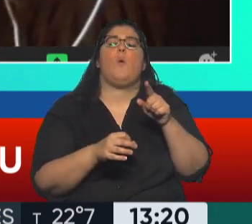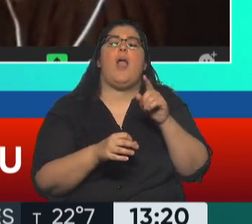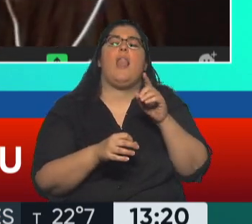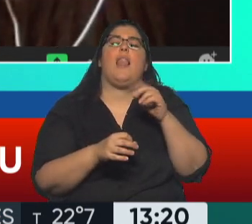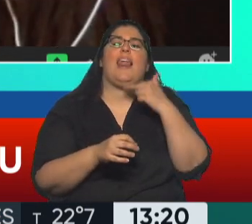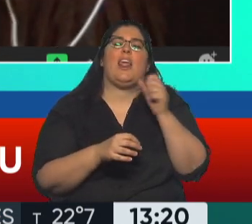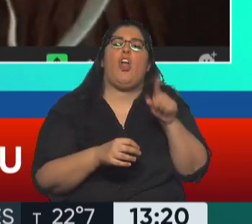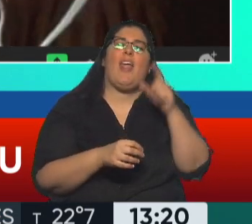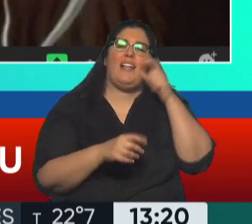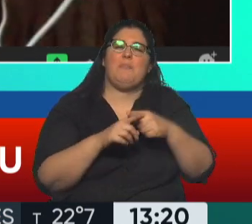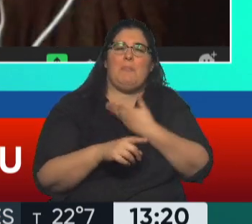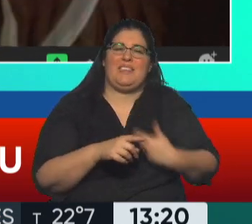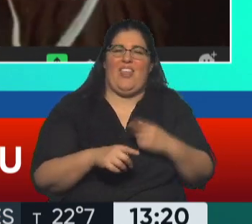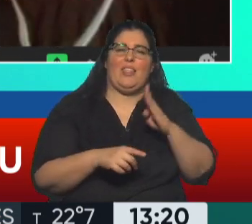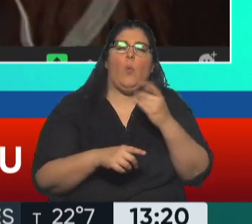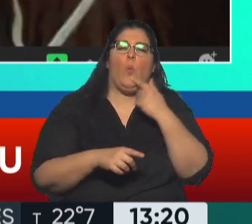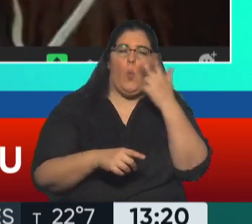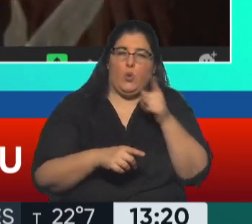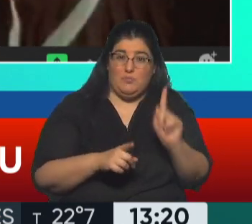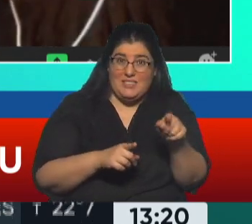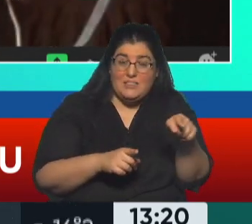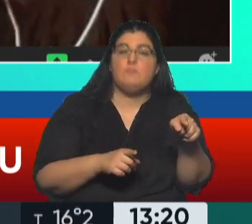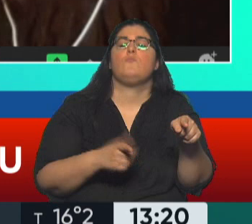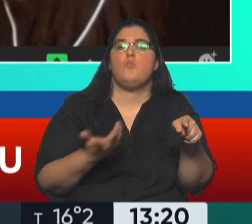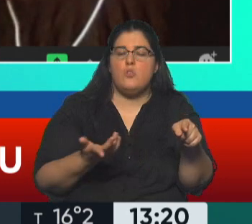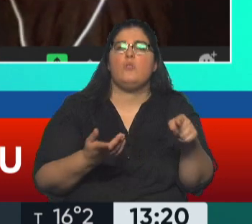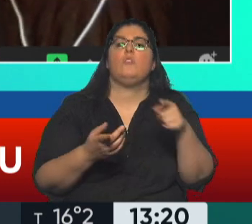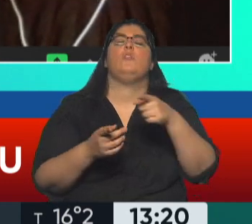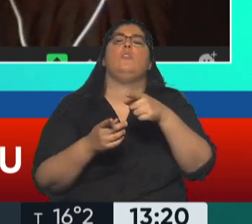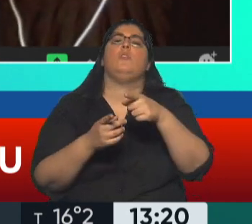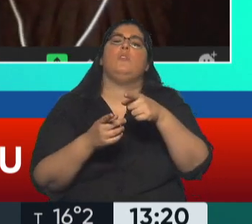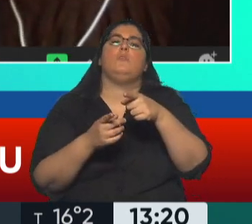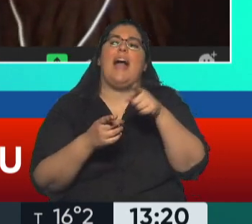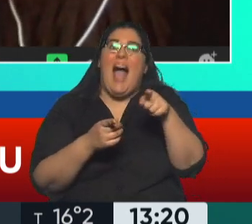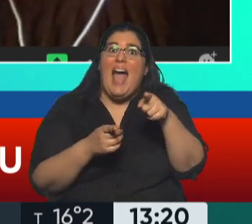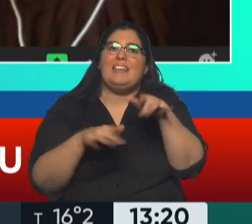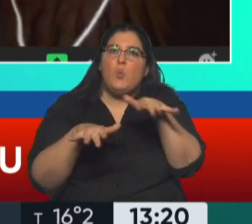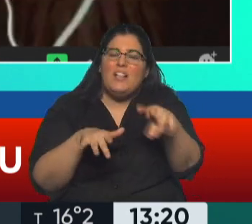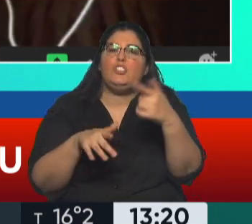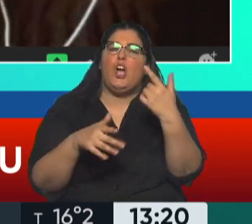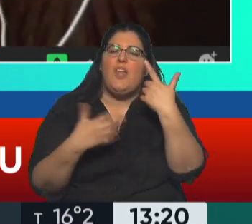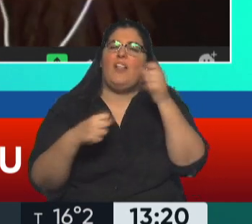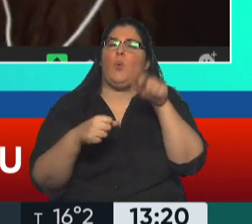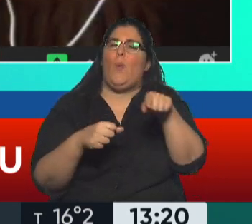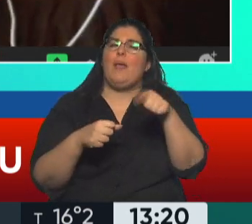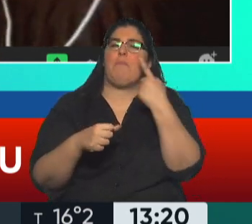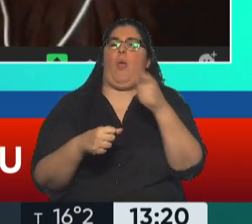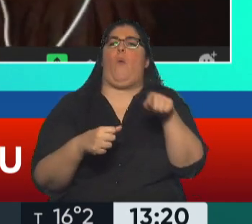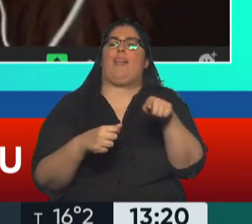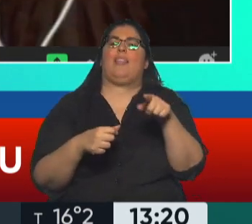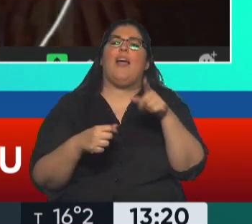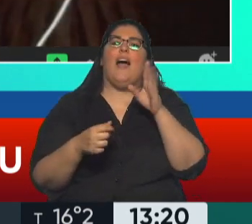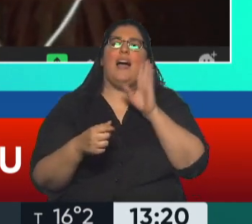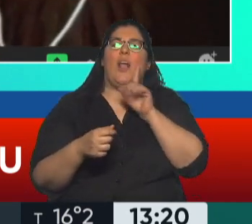hijo. Encontraría ahí muchos elementos que muestran Estados